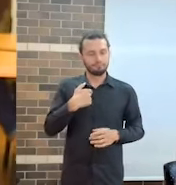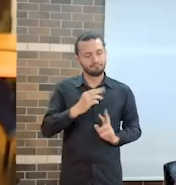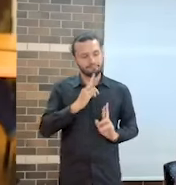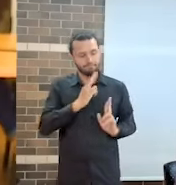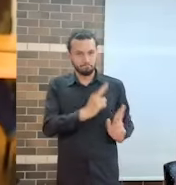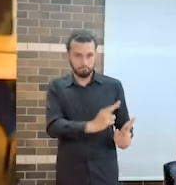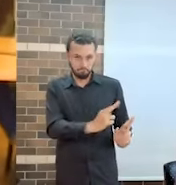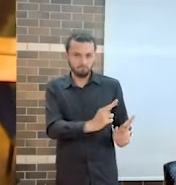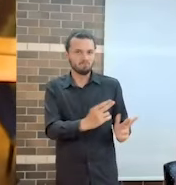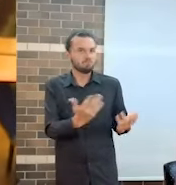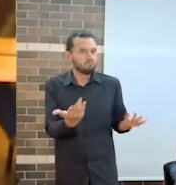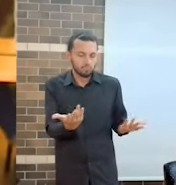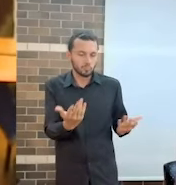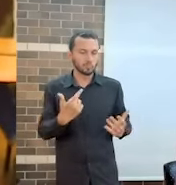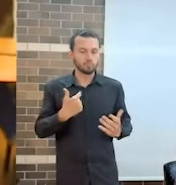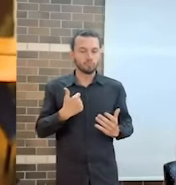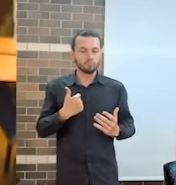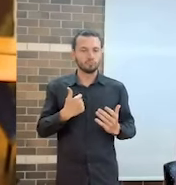quiero leerles